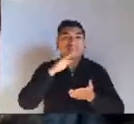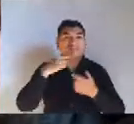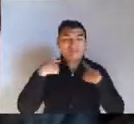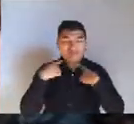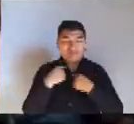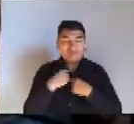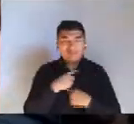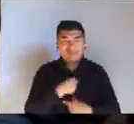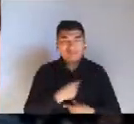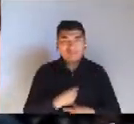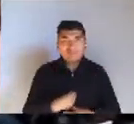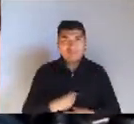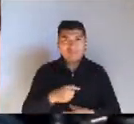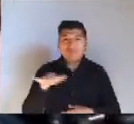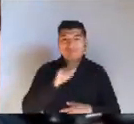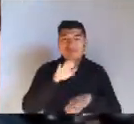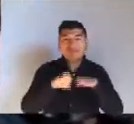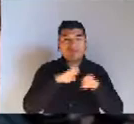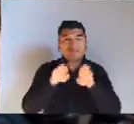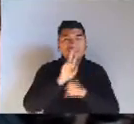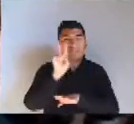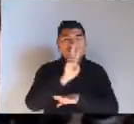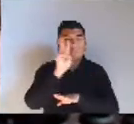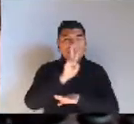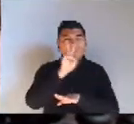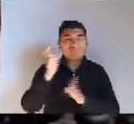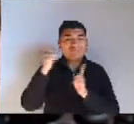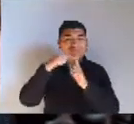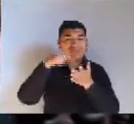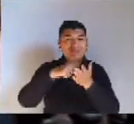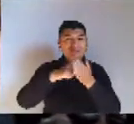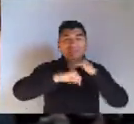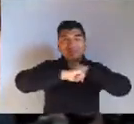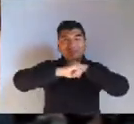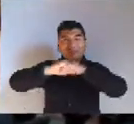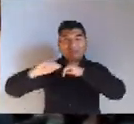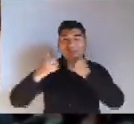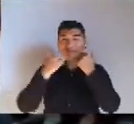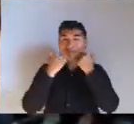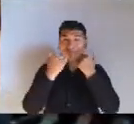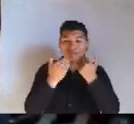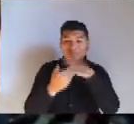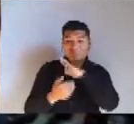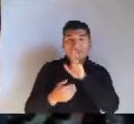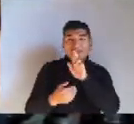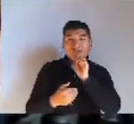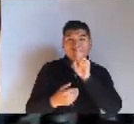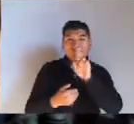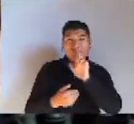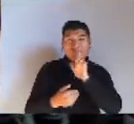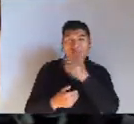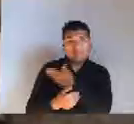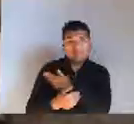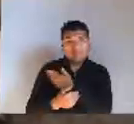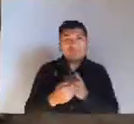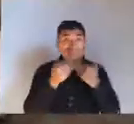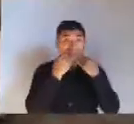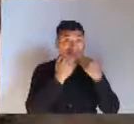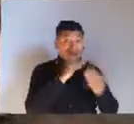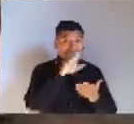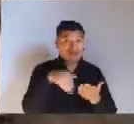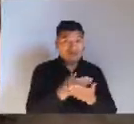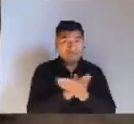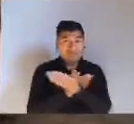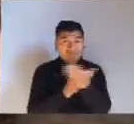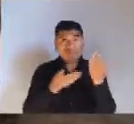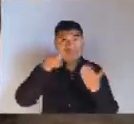también una caminata el día viernes. Hasta aquí la transmisión. Gracias, querido Raúl, por tu compañía el día de hoy. Gracias a todos ustedes